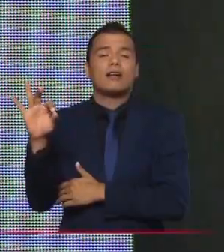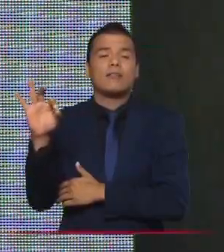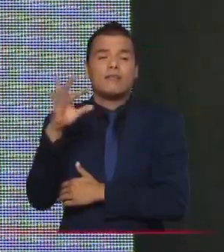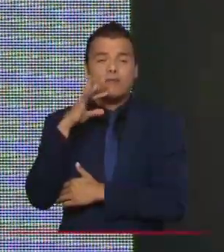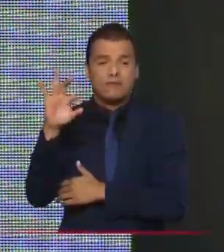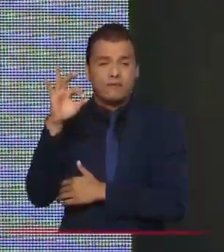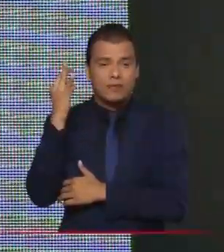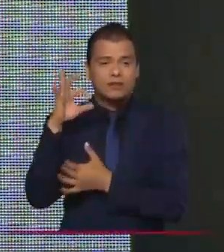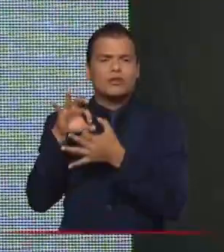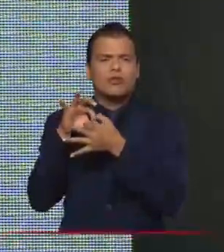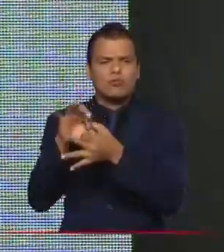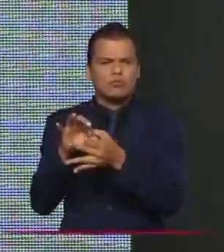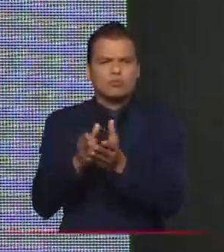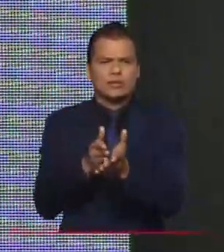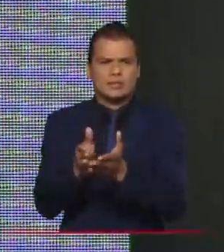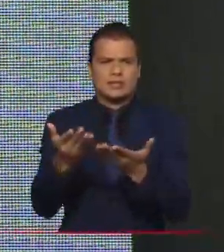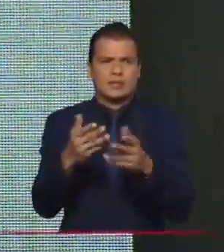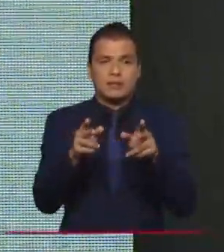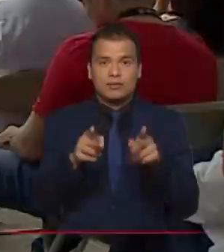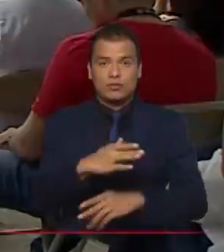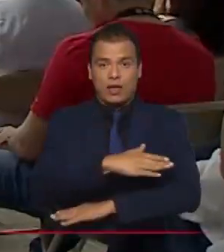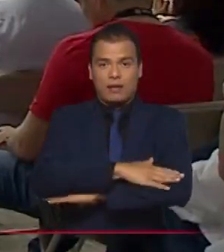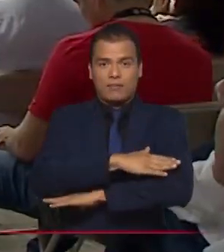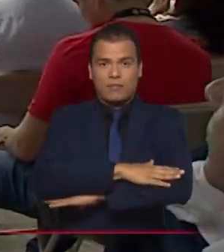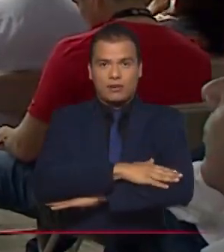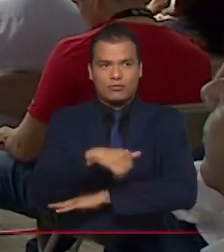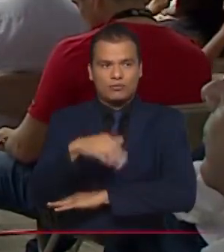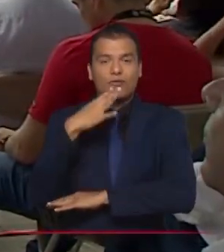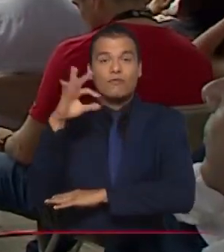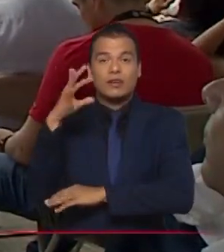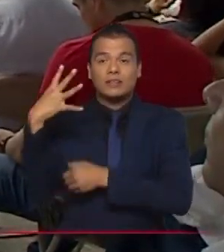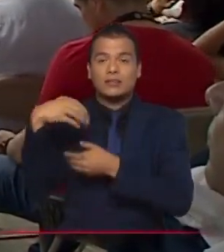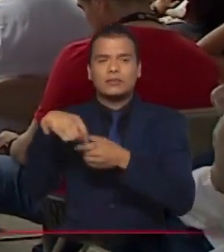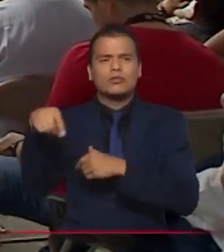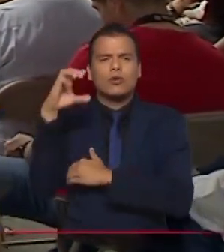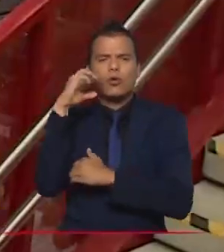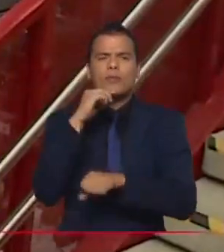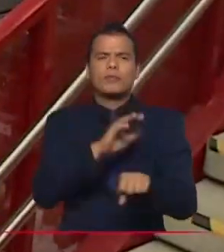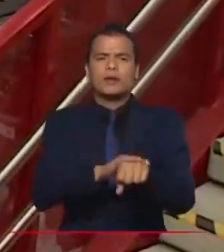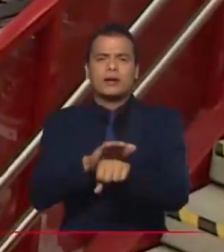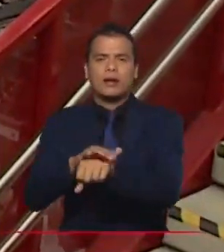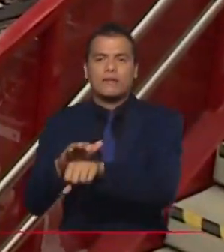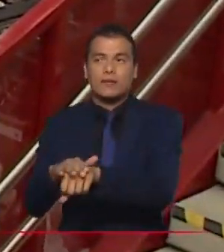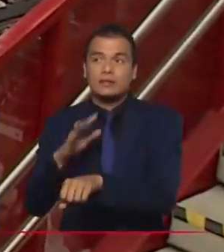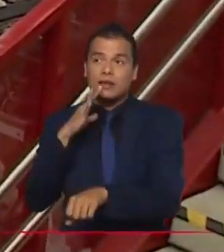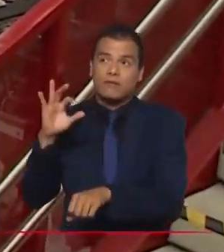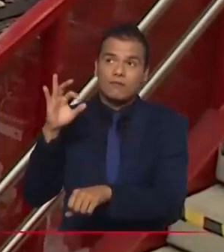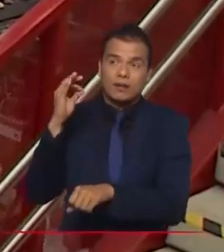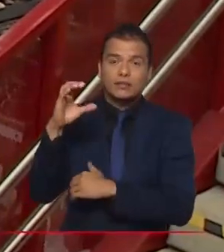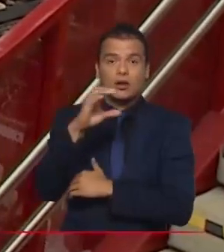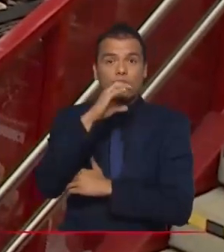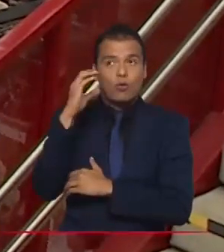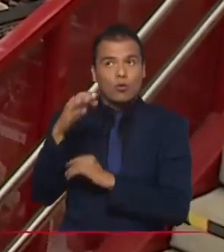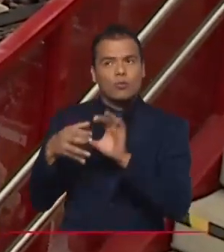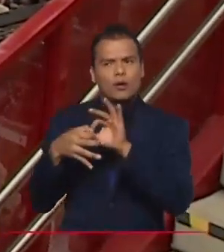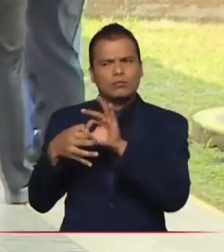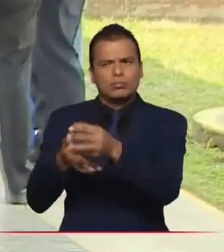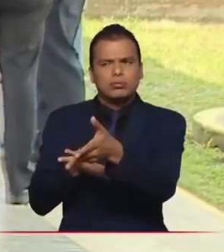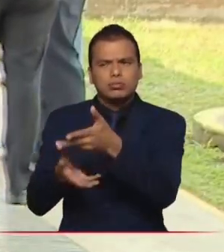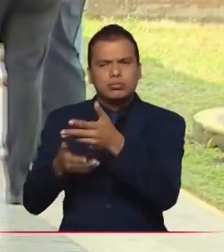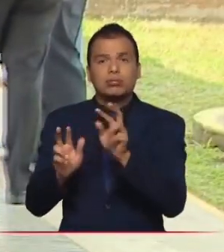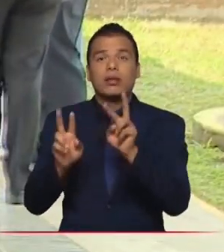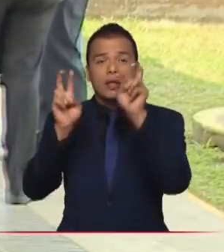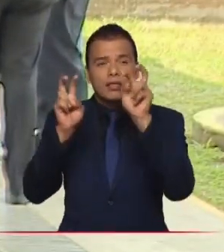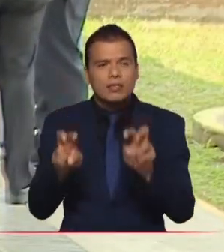El embajador de Francia en nuestra nación destacó la relación binacional y los esfuerzos que se están adelantando en temas ambientales y de paz. Como la